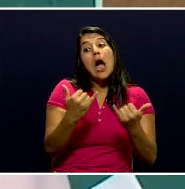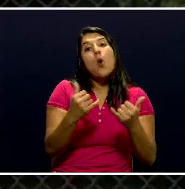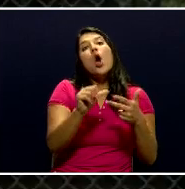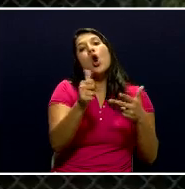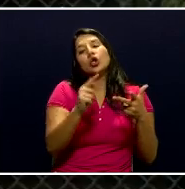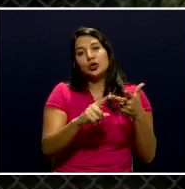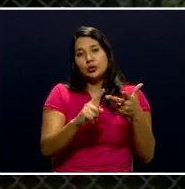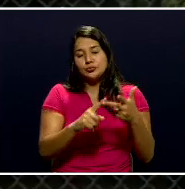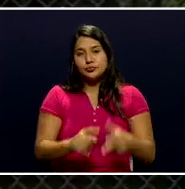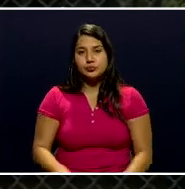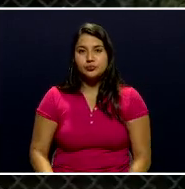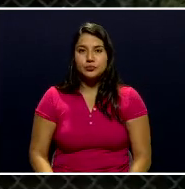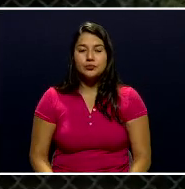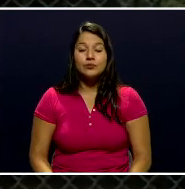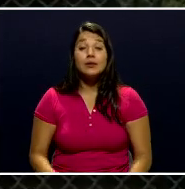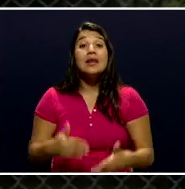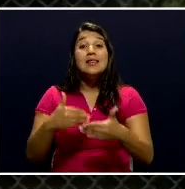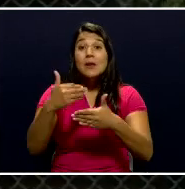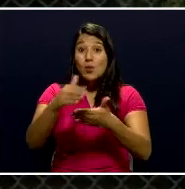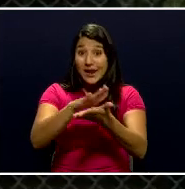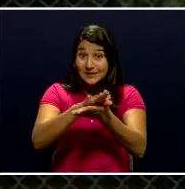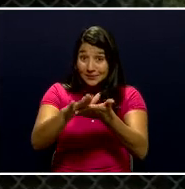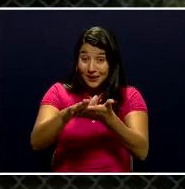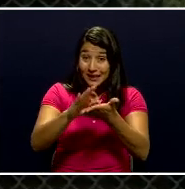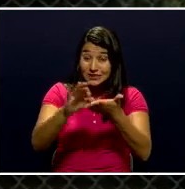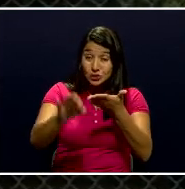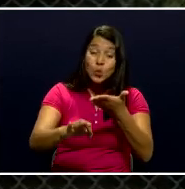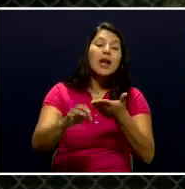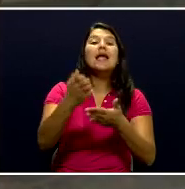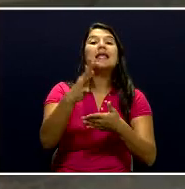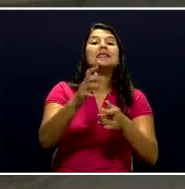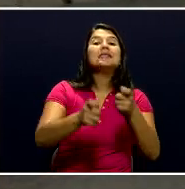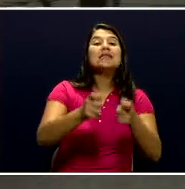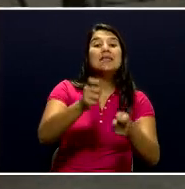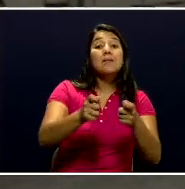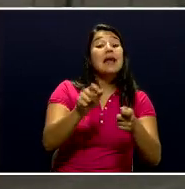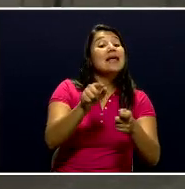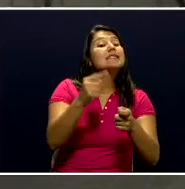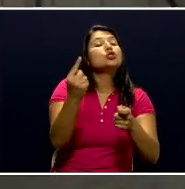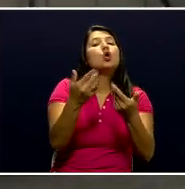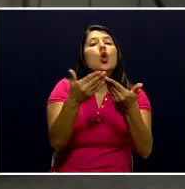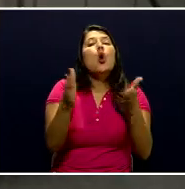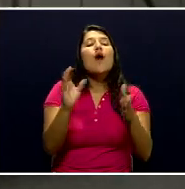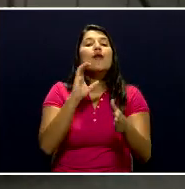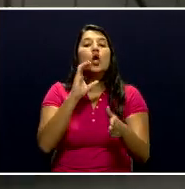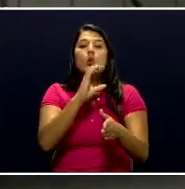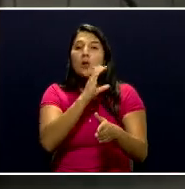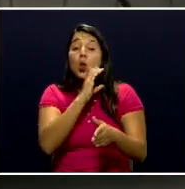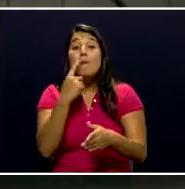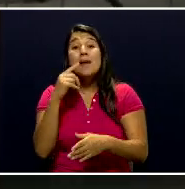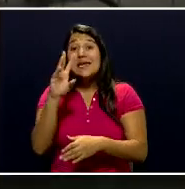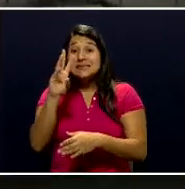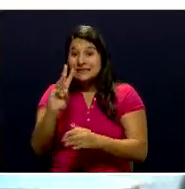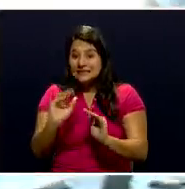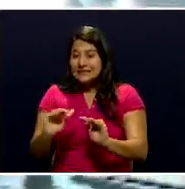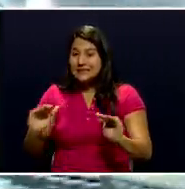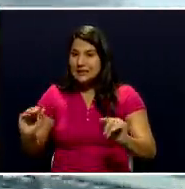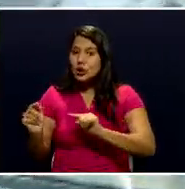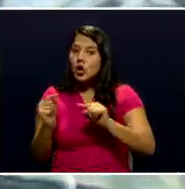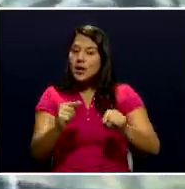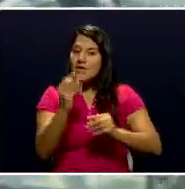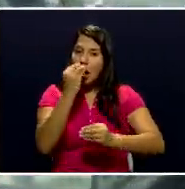pabellón. Luego de esta limpieza, la 15 de septiembre únicamente abrirá el comedor escolar para los 6 niños que están llegando, de